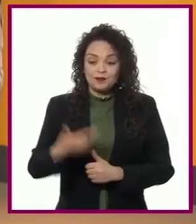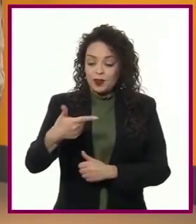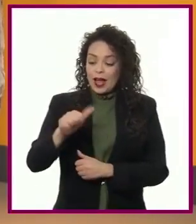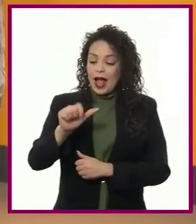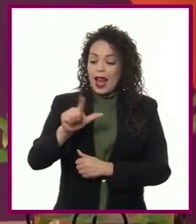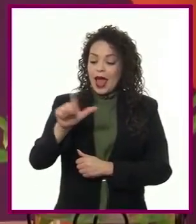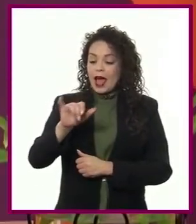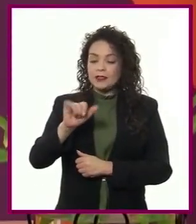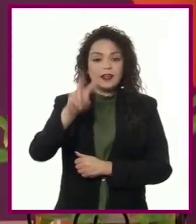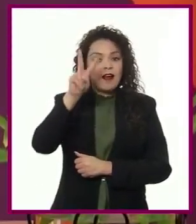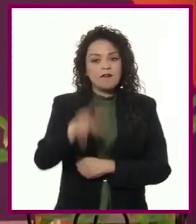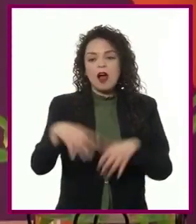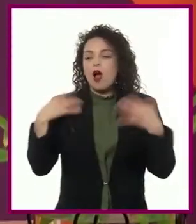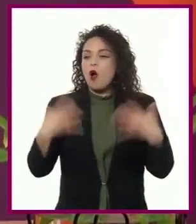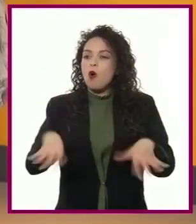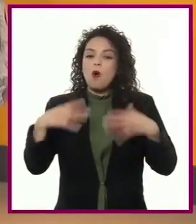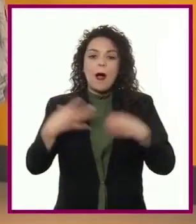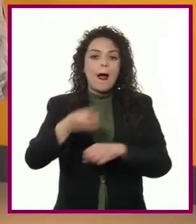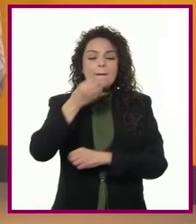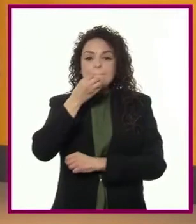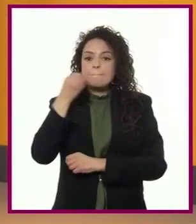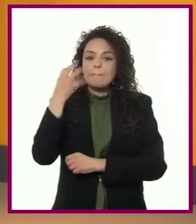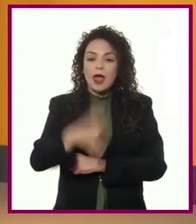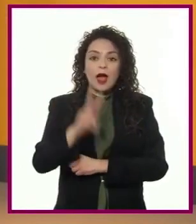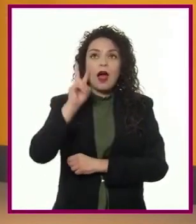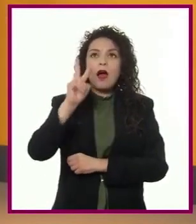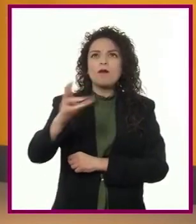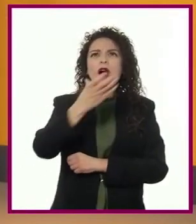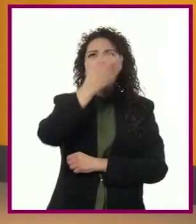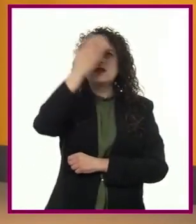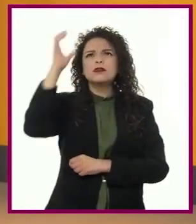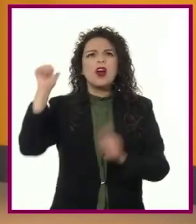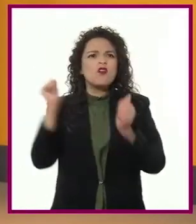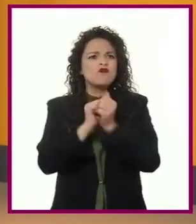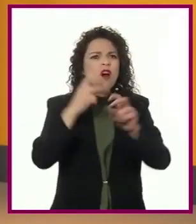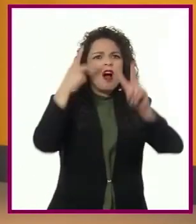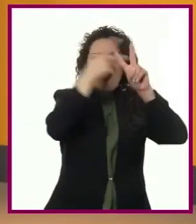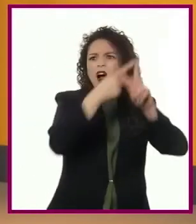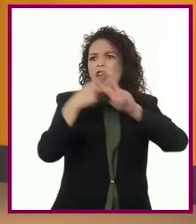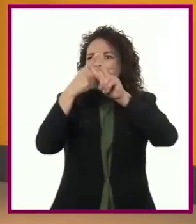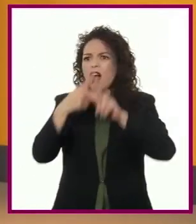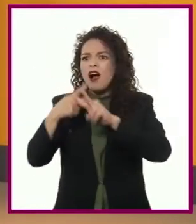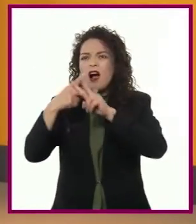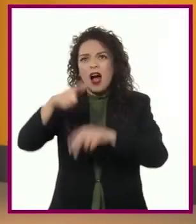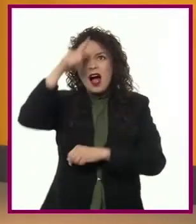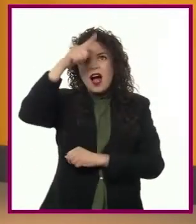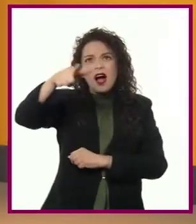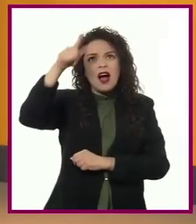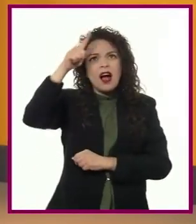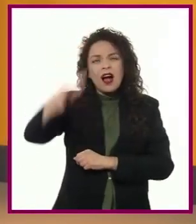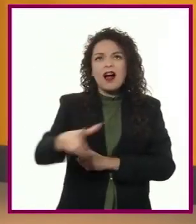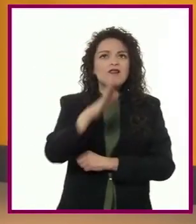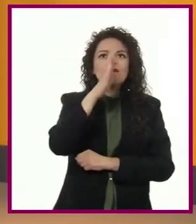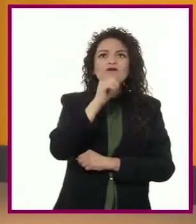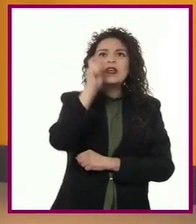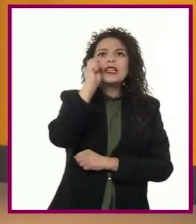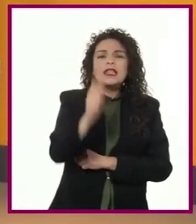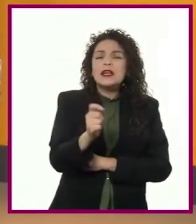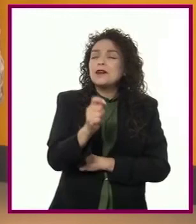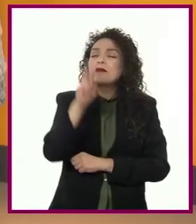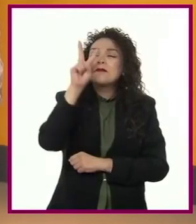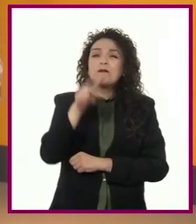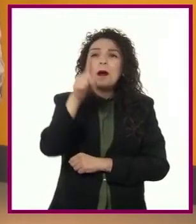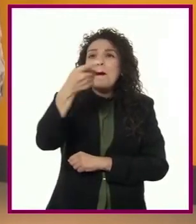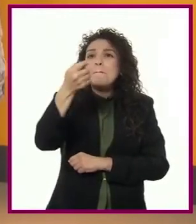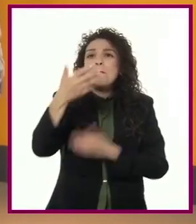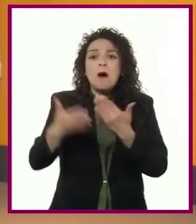alguna, son algo tan maravilloso que al ver un cielo estrellado no logramos dimensionar que estamos observando solo una pequeñísima parte